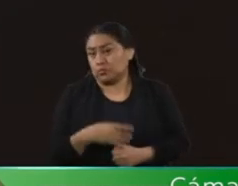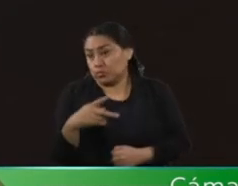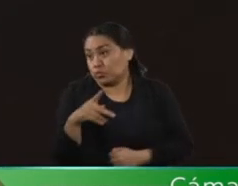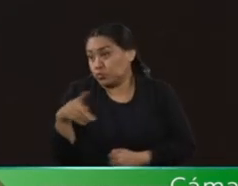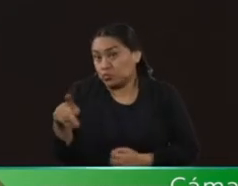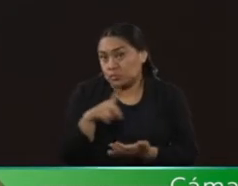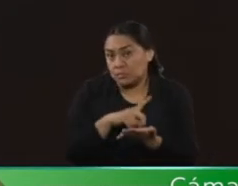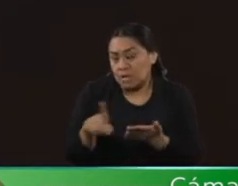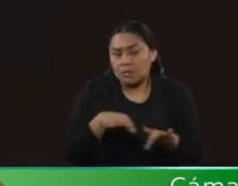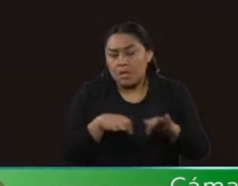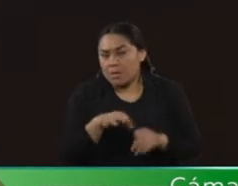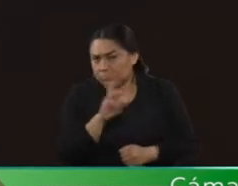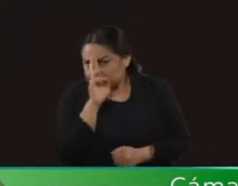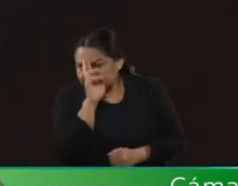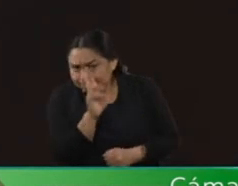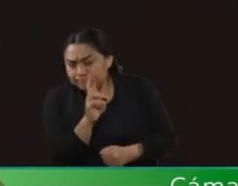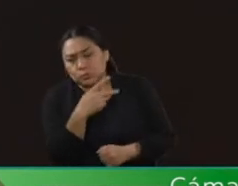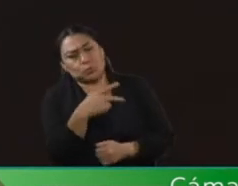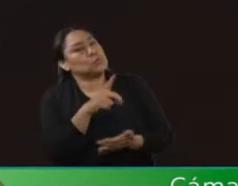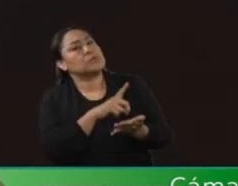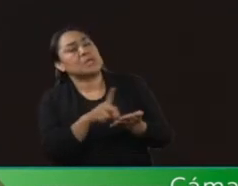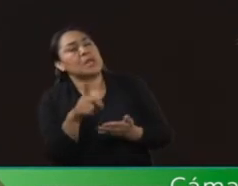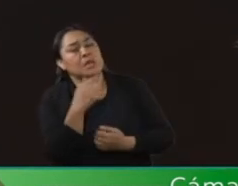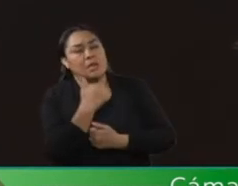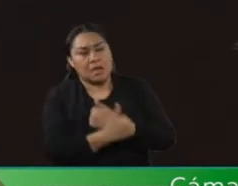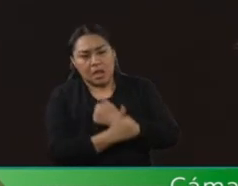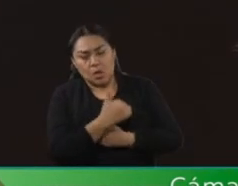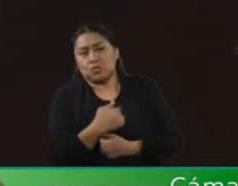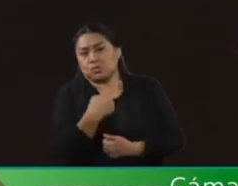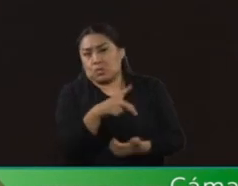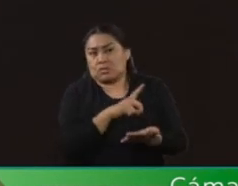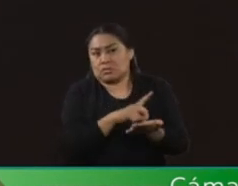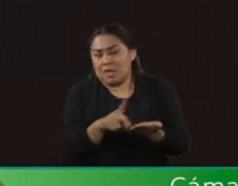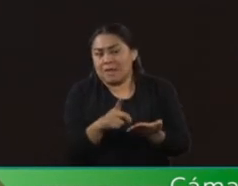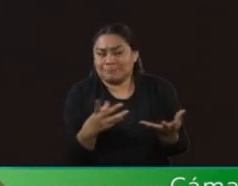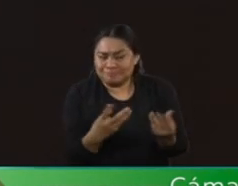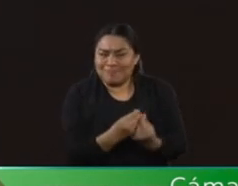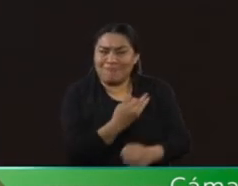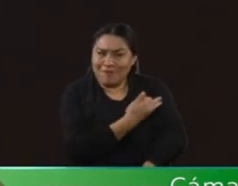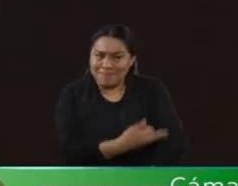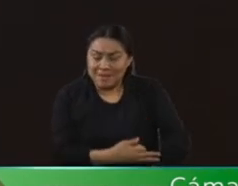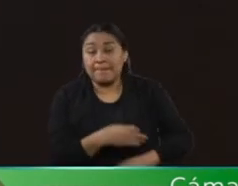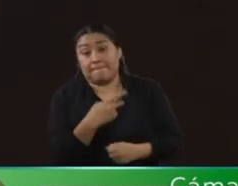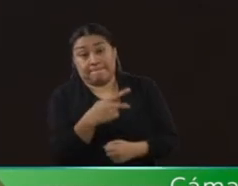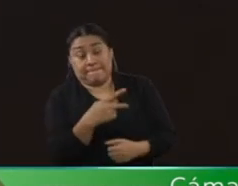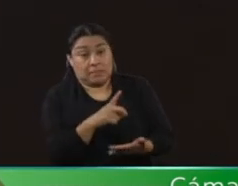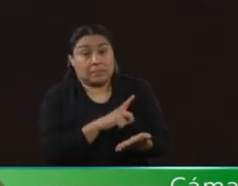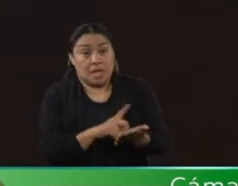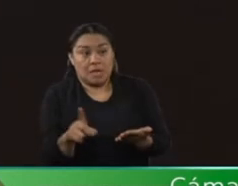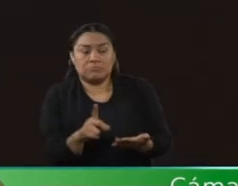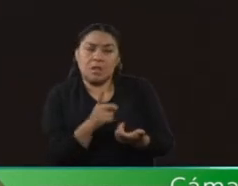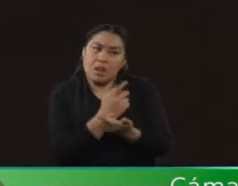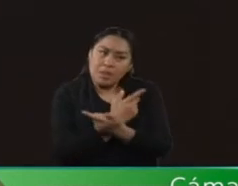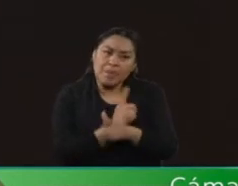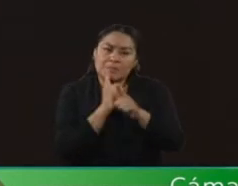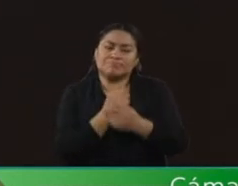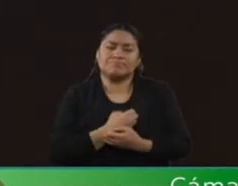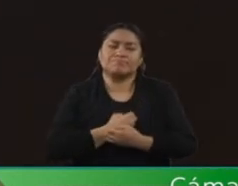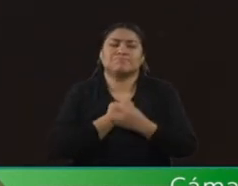digno, su derecho a una carrera, su derecho a mantener una familia, su derecho a la libertad de